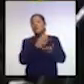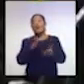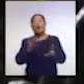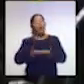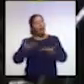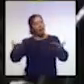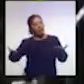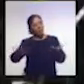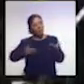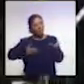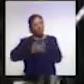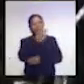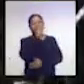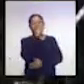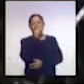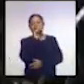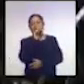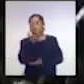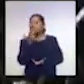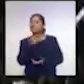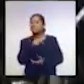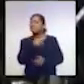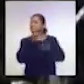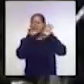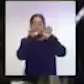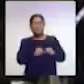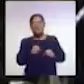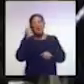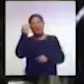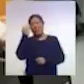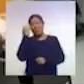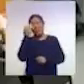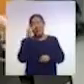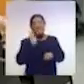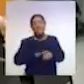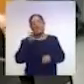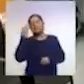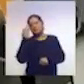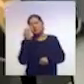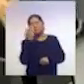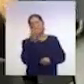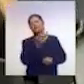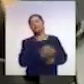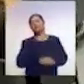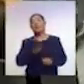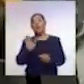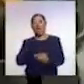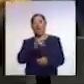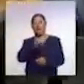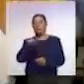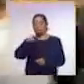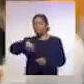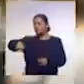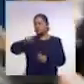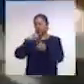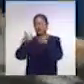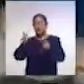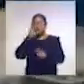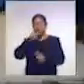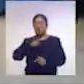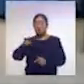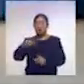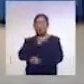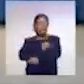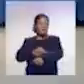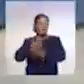frontera con sus progenitores hará que se les retenga por mucho más tiempo. La administración asegura que todas las familias serán liberadas lo